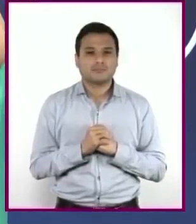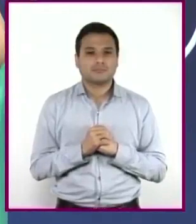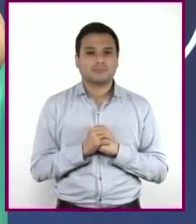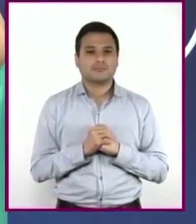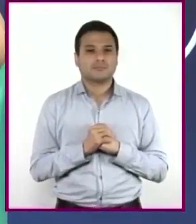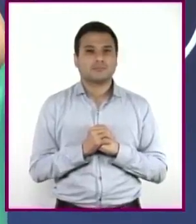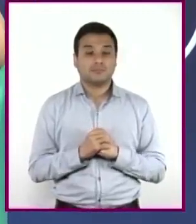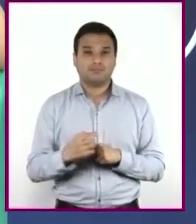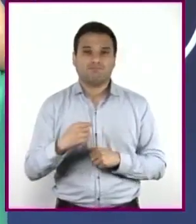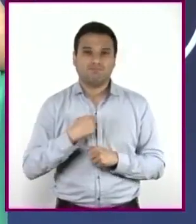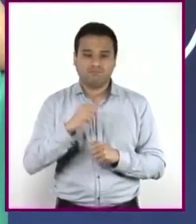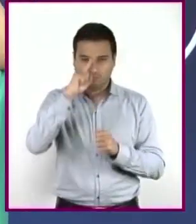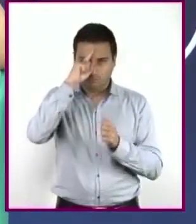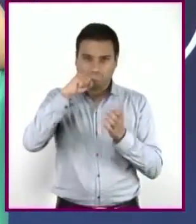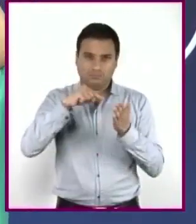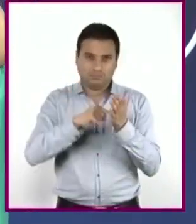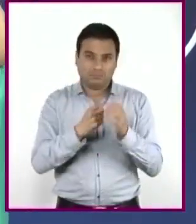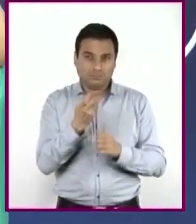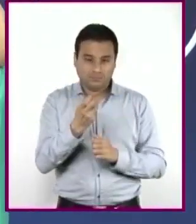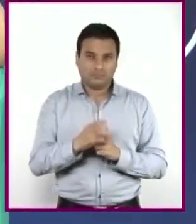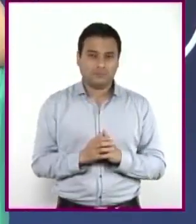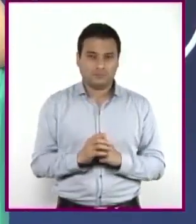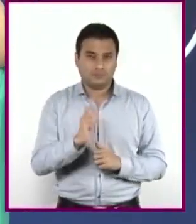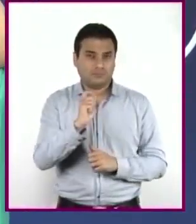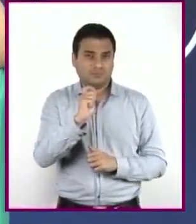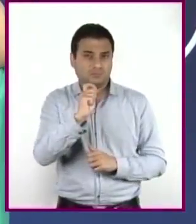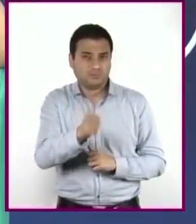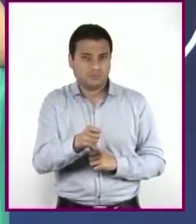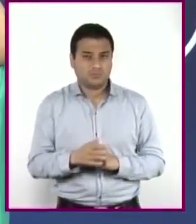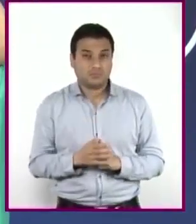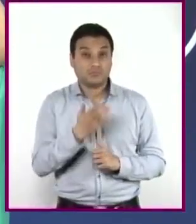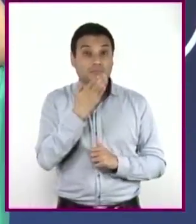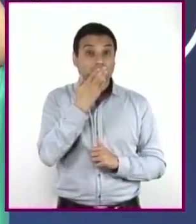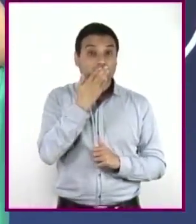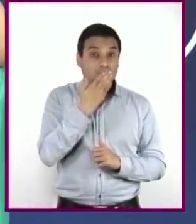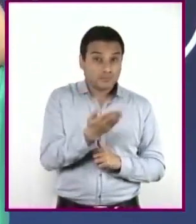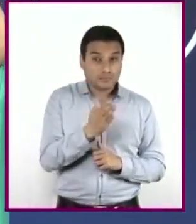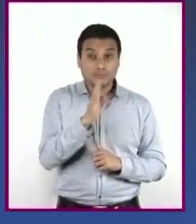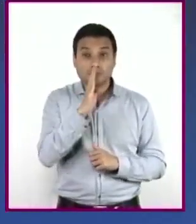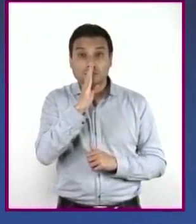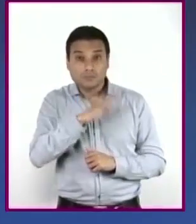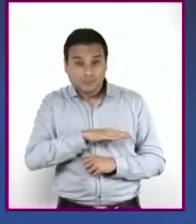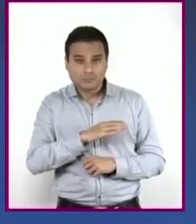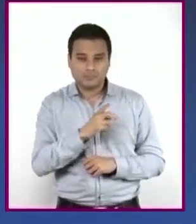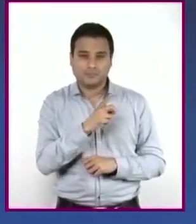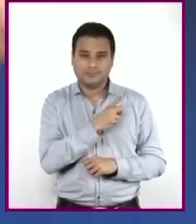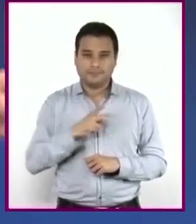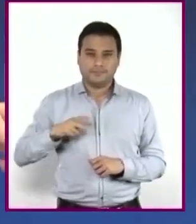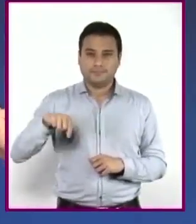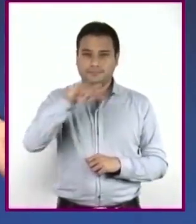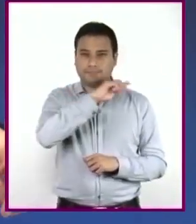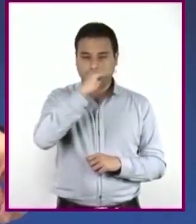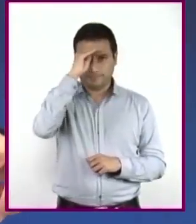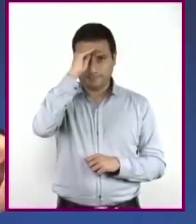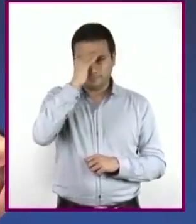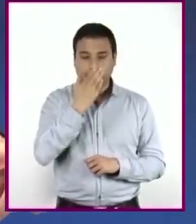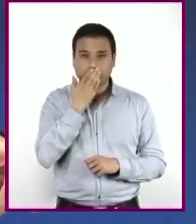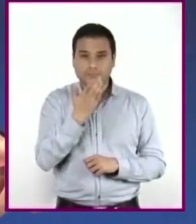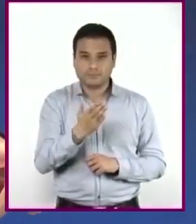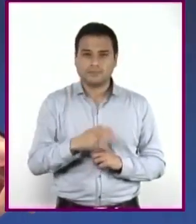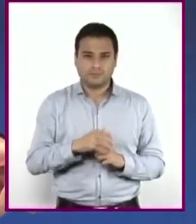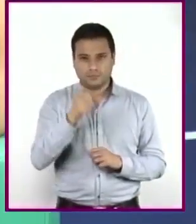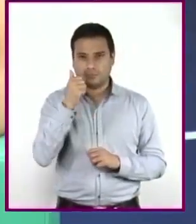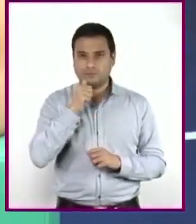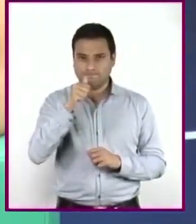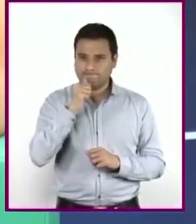Pues yo creo que más que nada es marcar la diferencia en lo que está bien y pues lo que ya se pasa. Y tener un pensamiento crítico